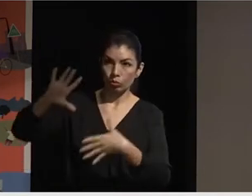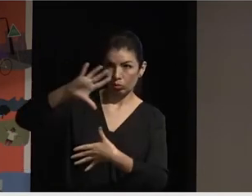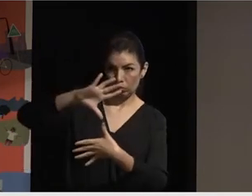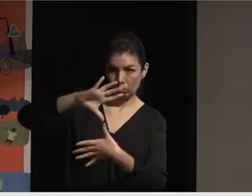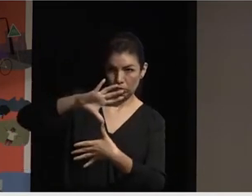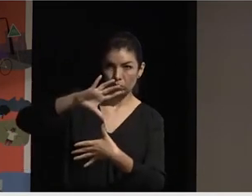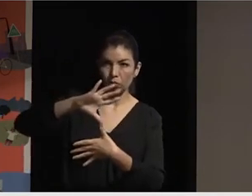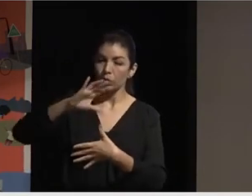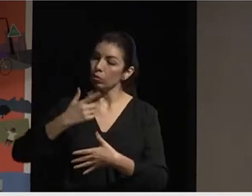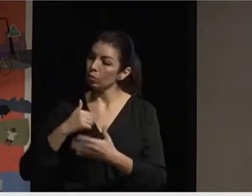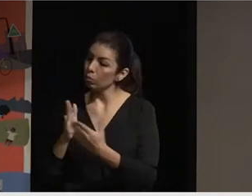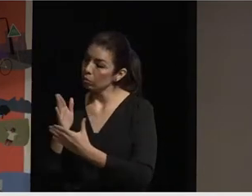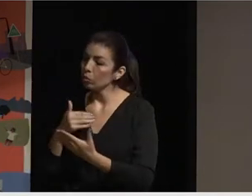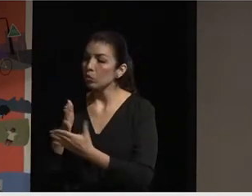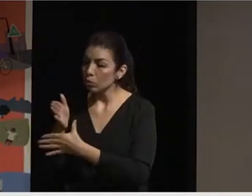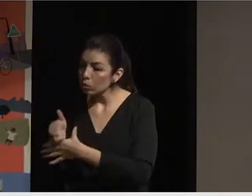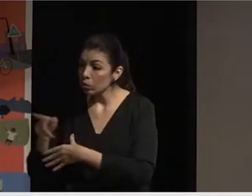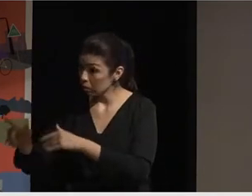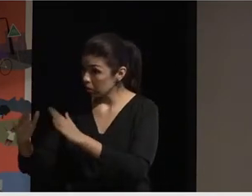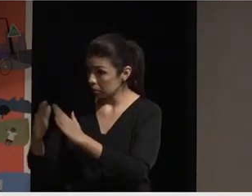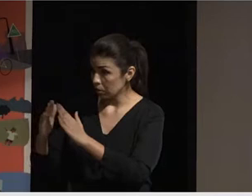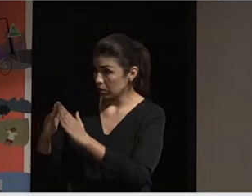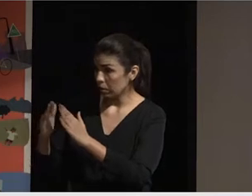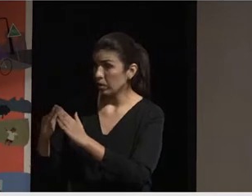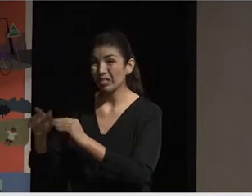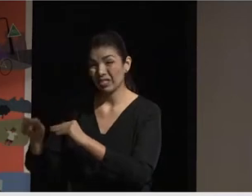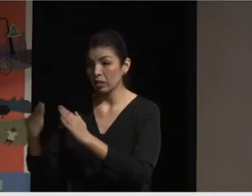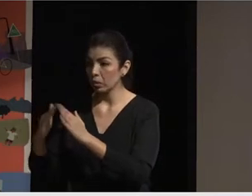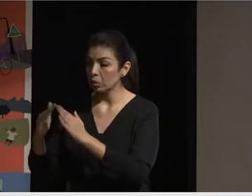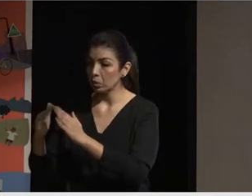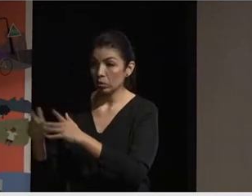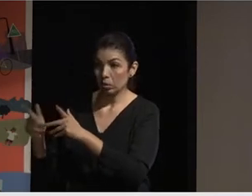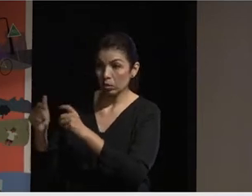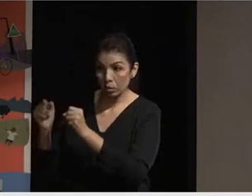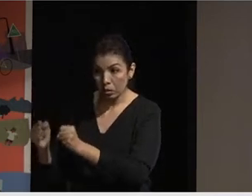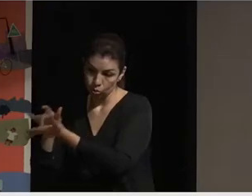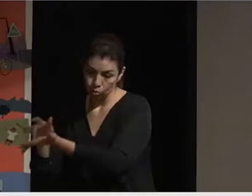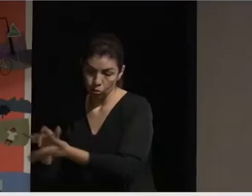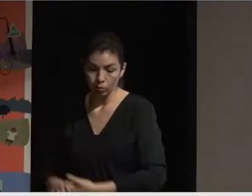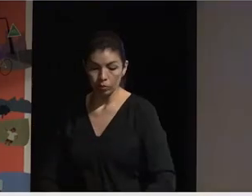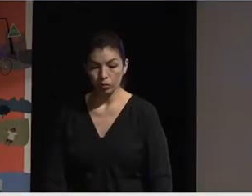así crear proyectos que lleven al desarrollo comunitario en los asentamientos informales de América Latina.